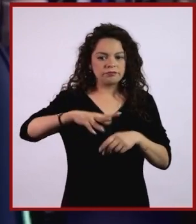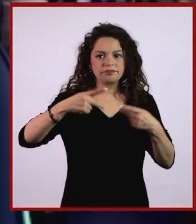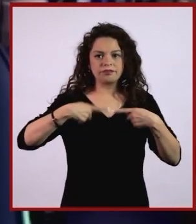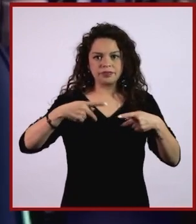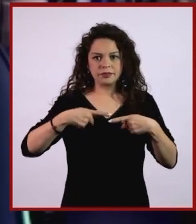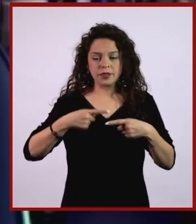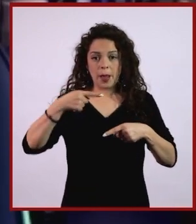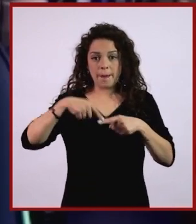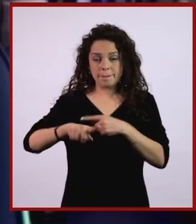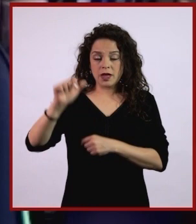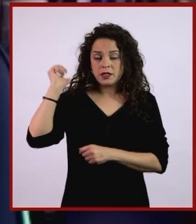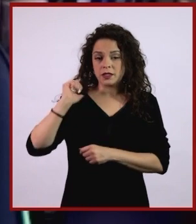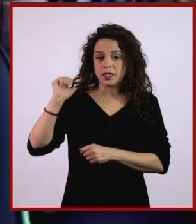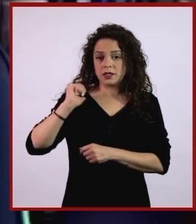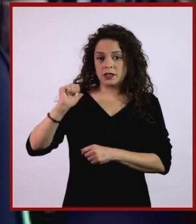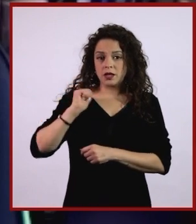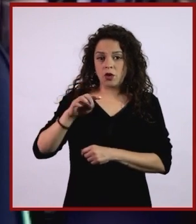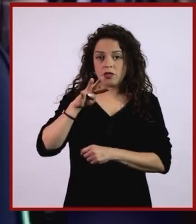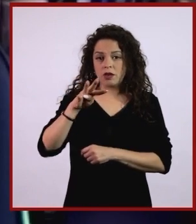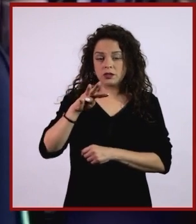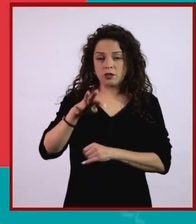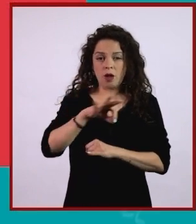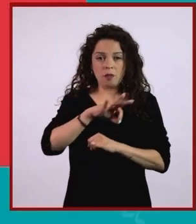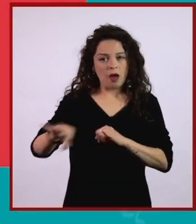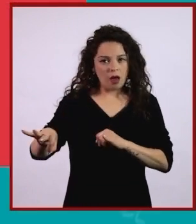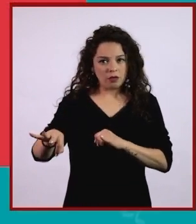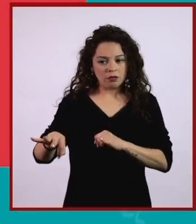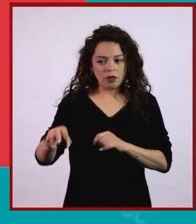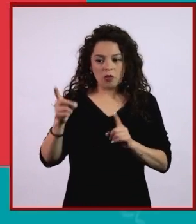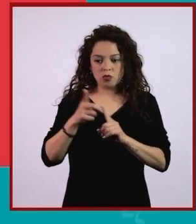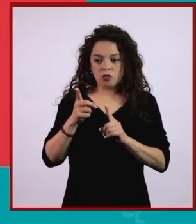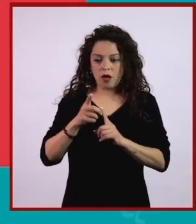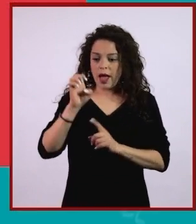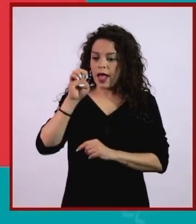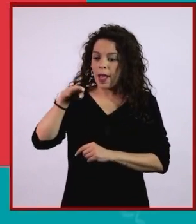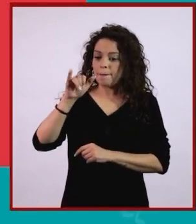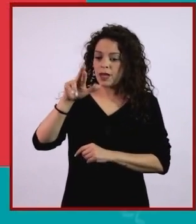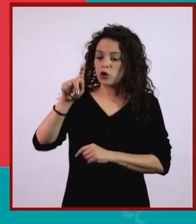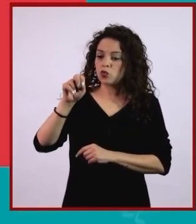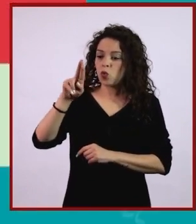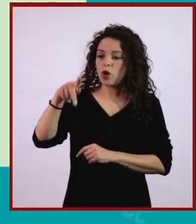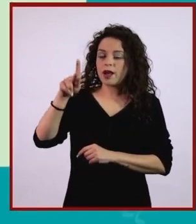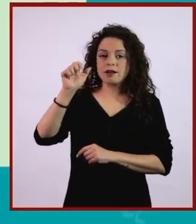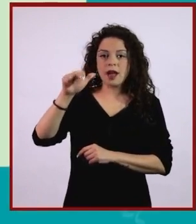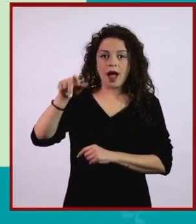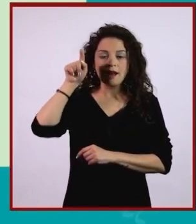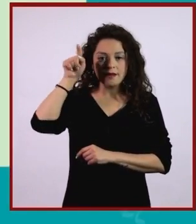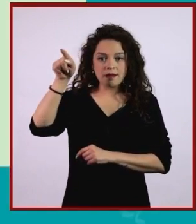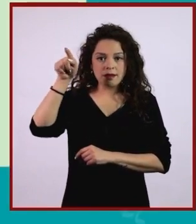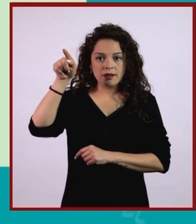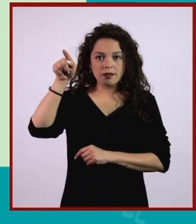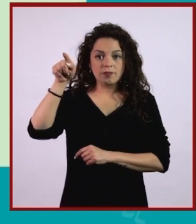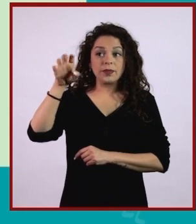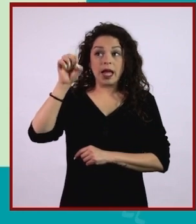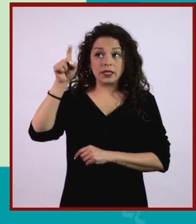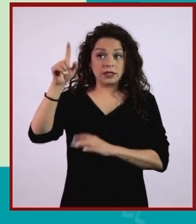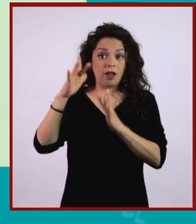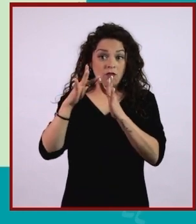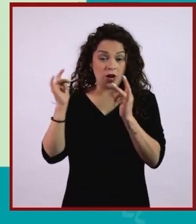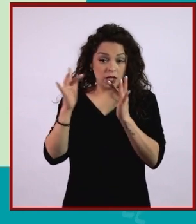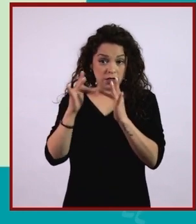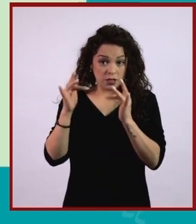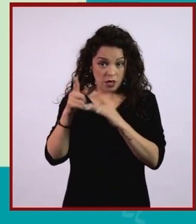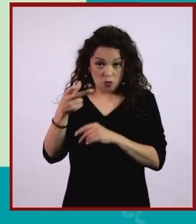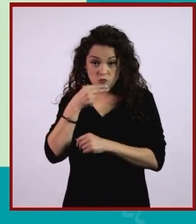sociedad surge a finales del siglo XIX y sobre todo fue Émile Durkheim, que es uno de los principales sociólogos, en este caso él